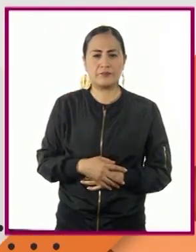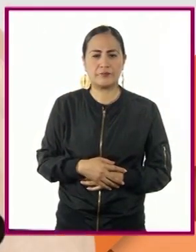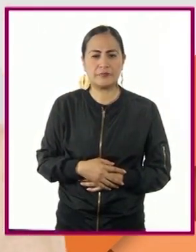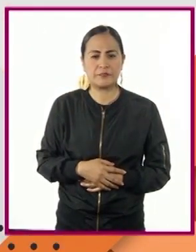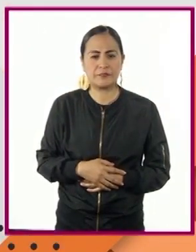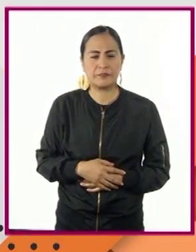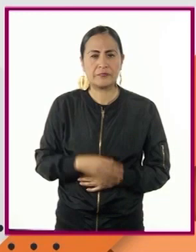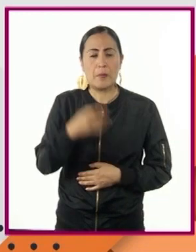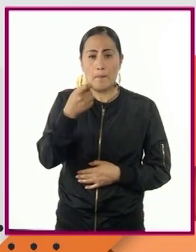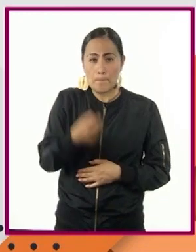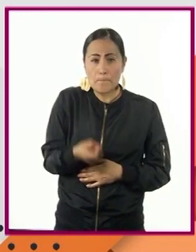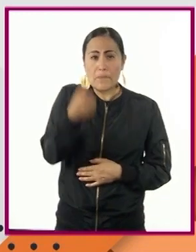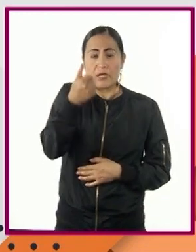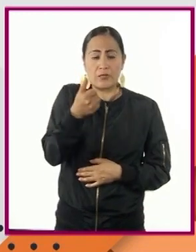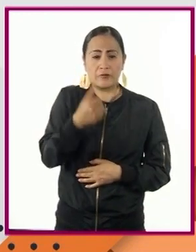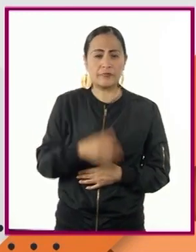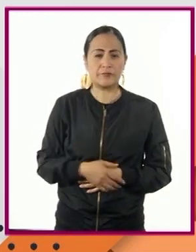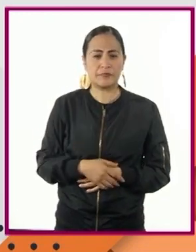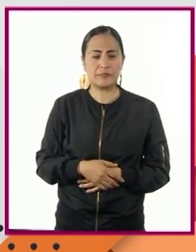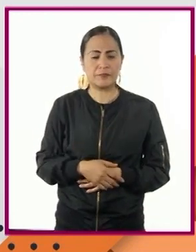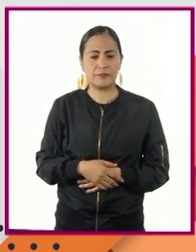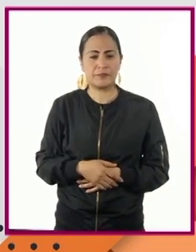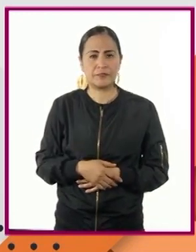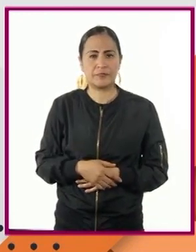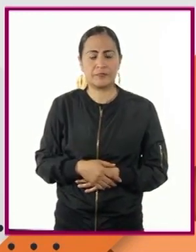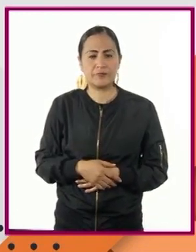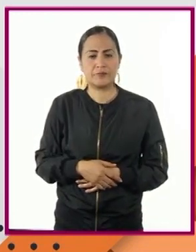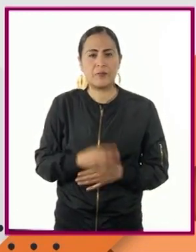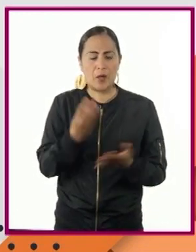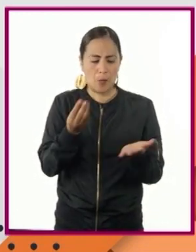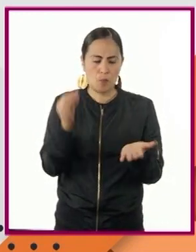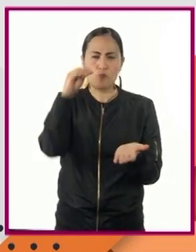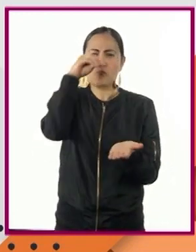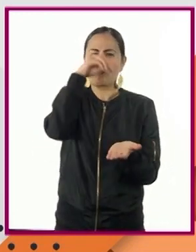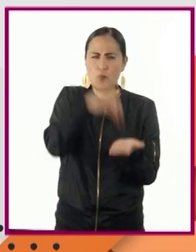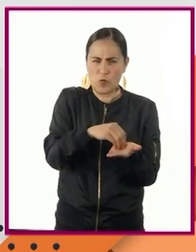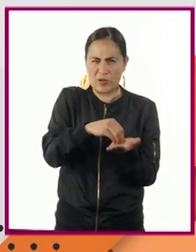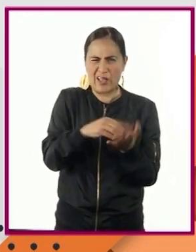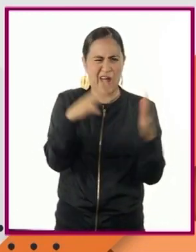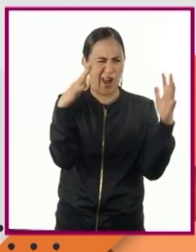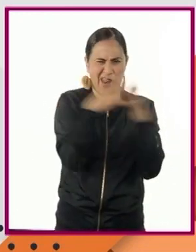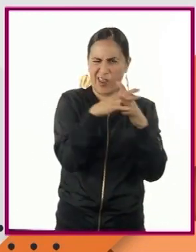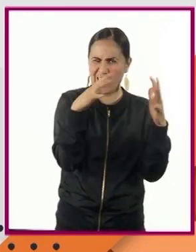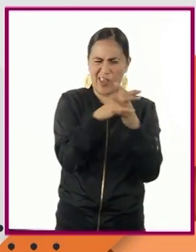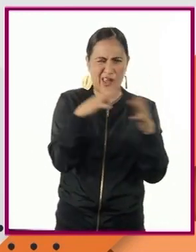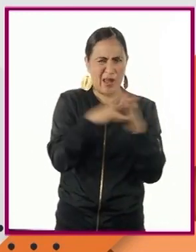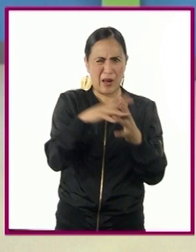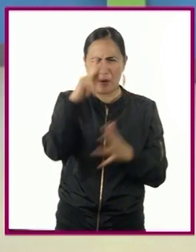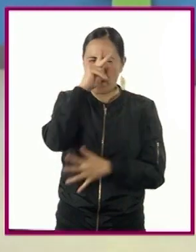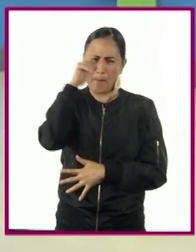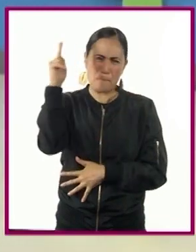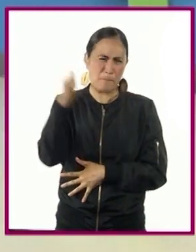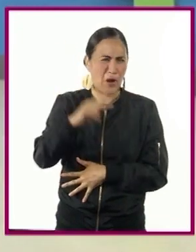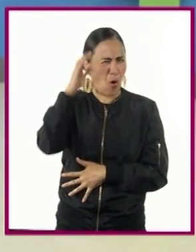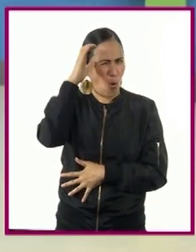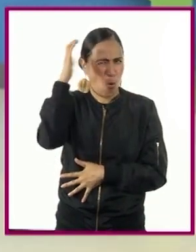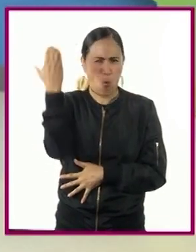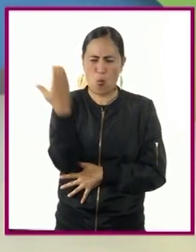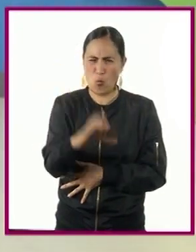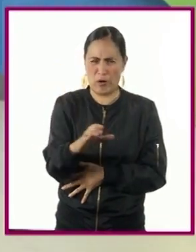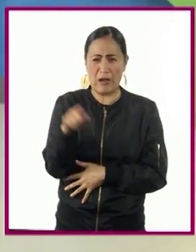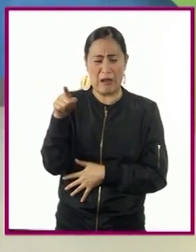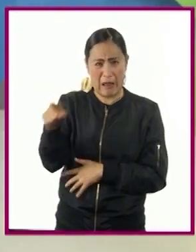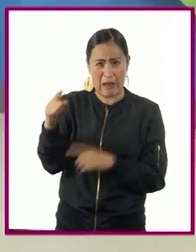En primer lugar, para poner un término definitivo a esa guerra sangrienta y fratricida que una parte del clero